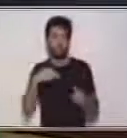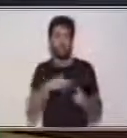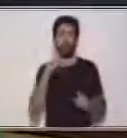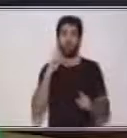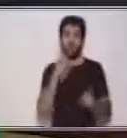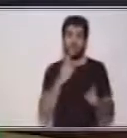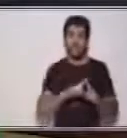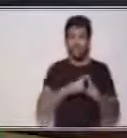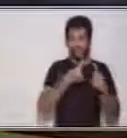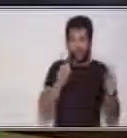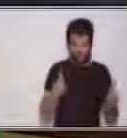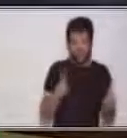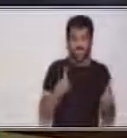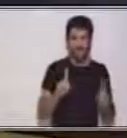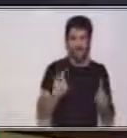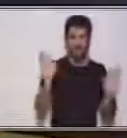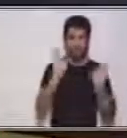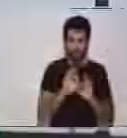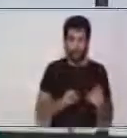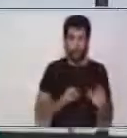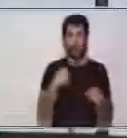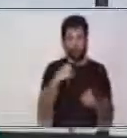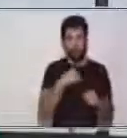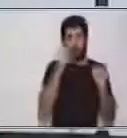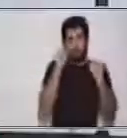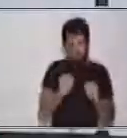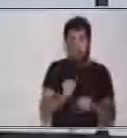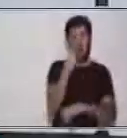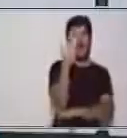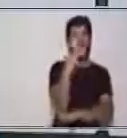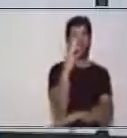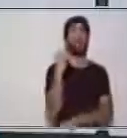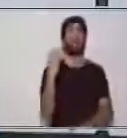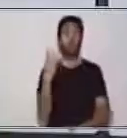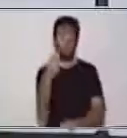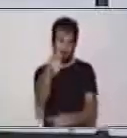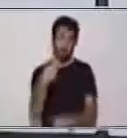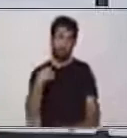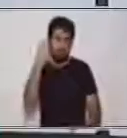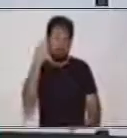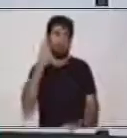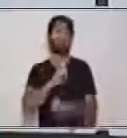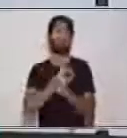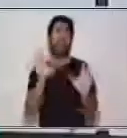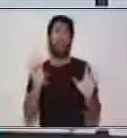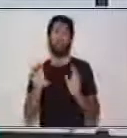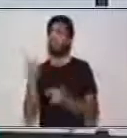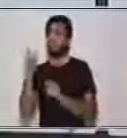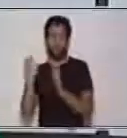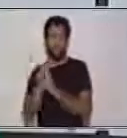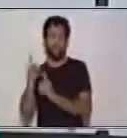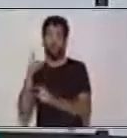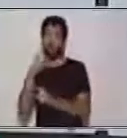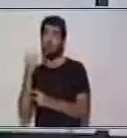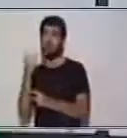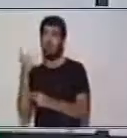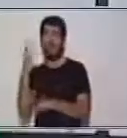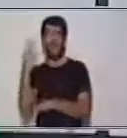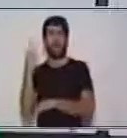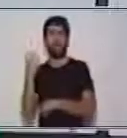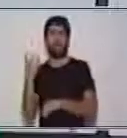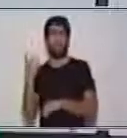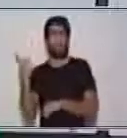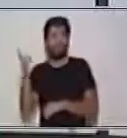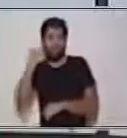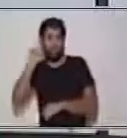caso, el artículo, el sustantivo y el adjetivo coinciden o concuerdan en el género, que es